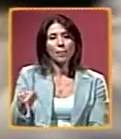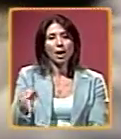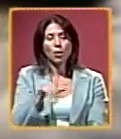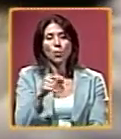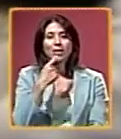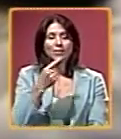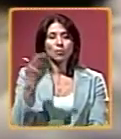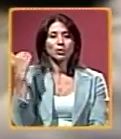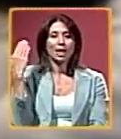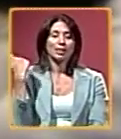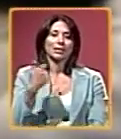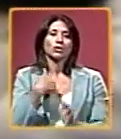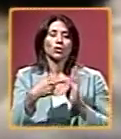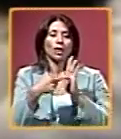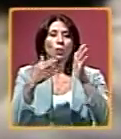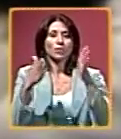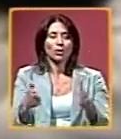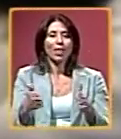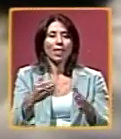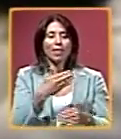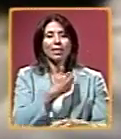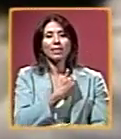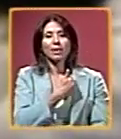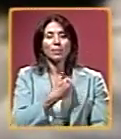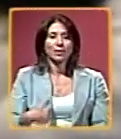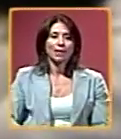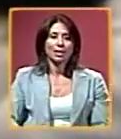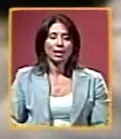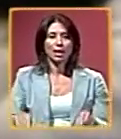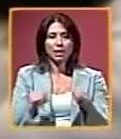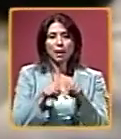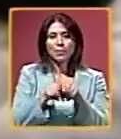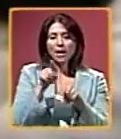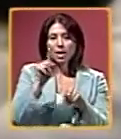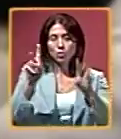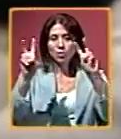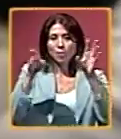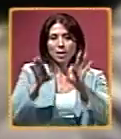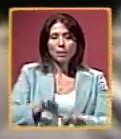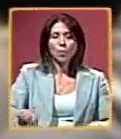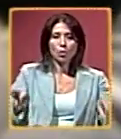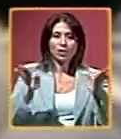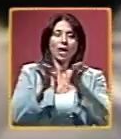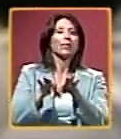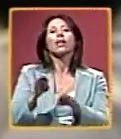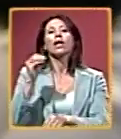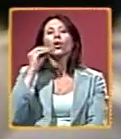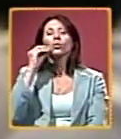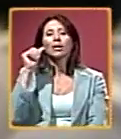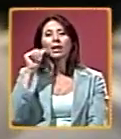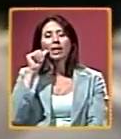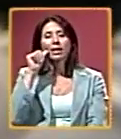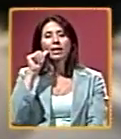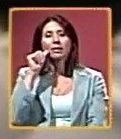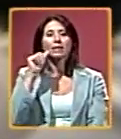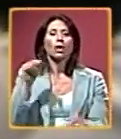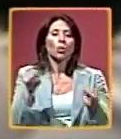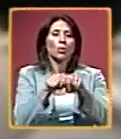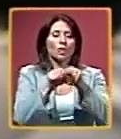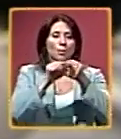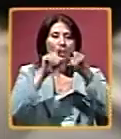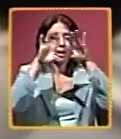soy la comisionada presidencial. Bueno, y ahí también se da un aspecto importante, que es tanto el presidente Arias como el canciller